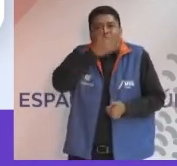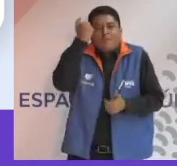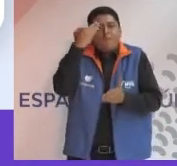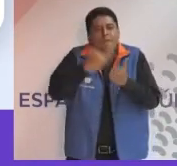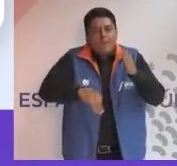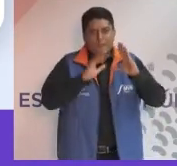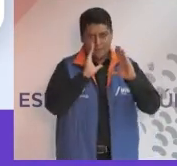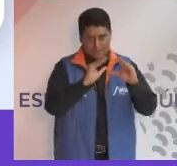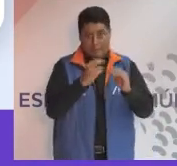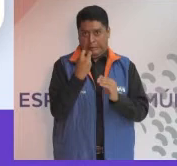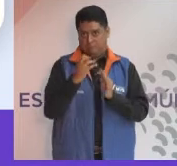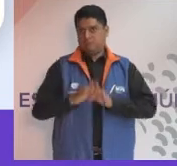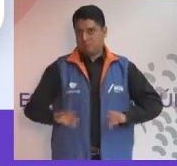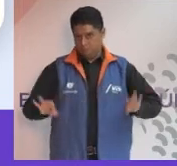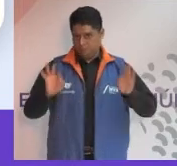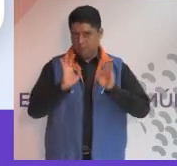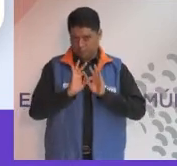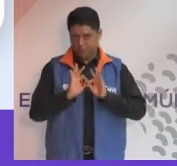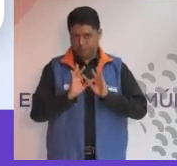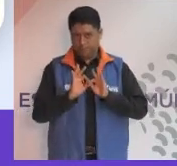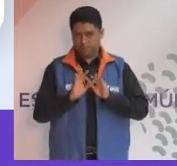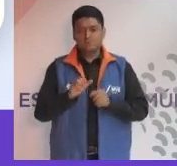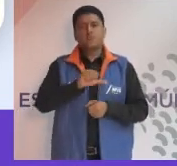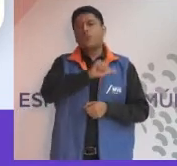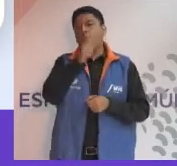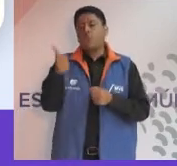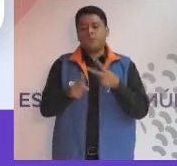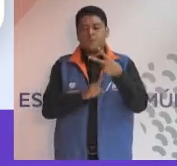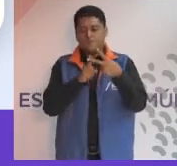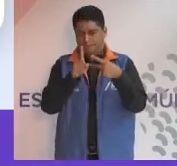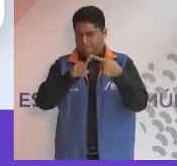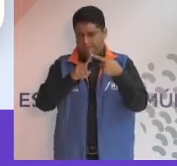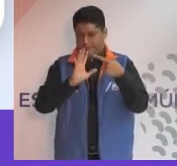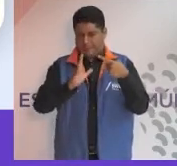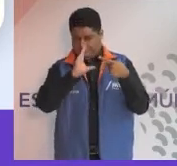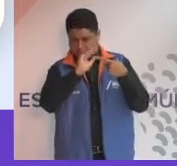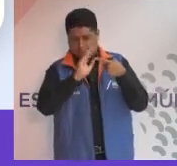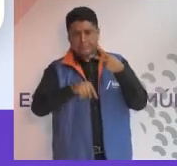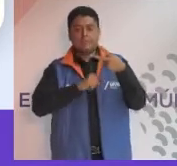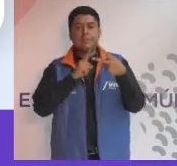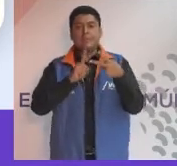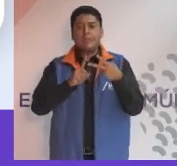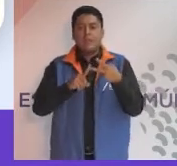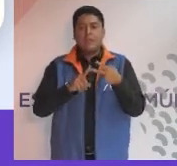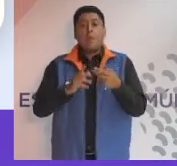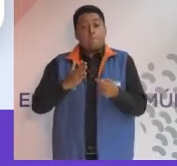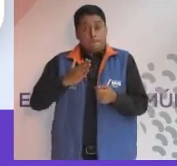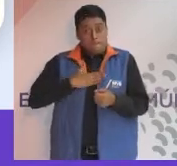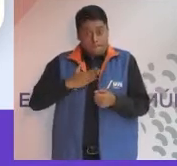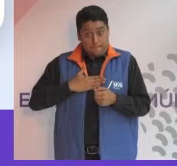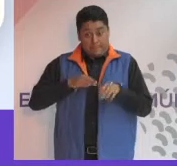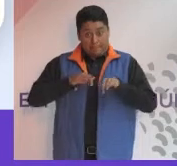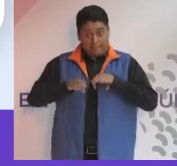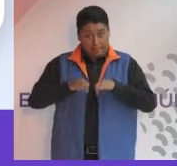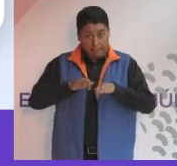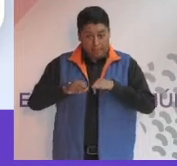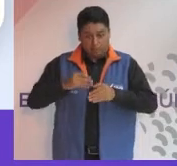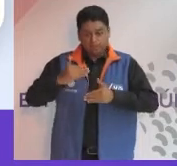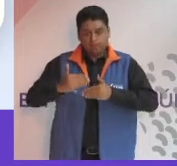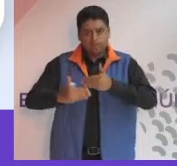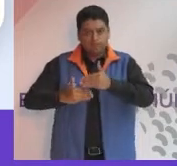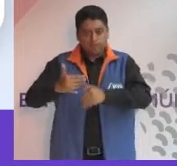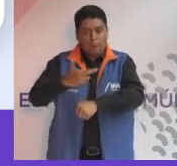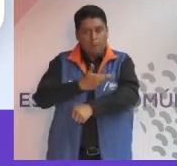otro factor creo que es el tema de los procesos y de la transparencia. Nos ha tocado